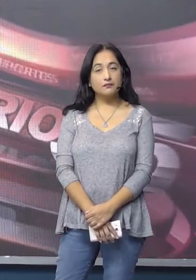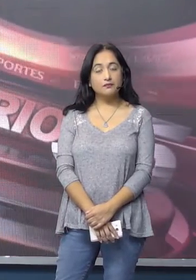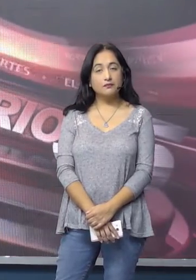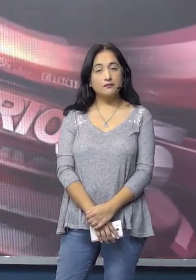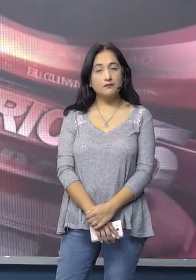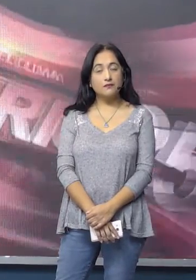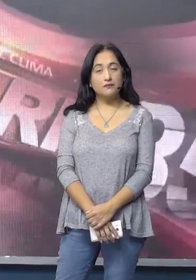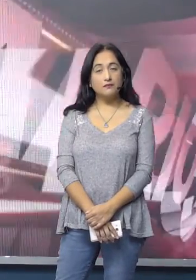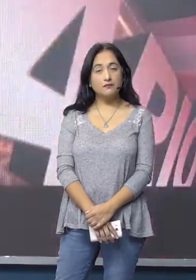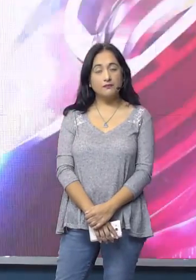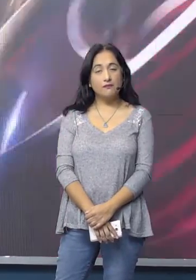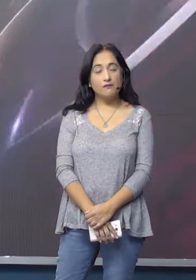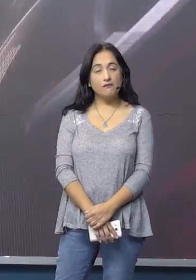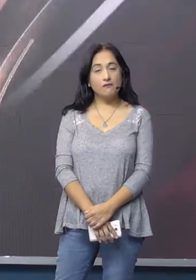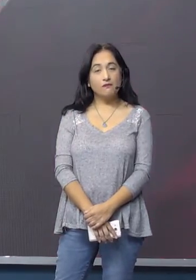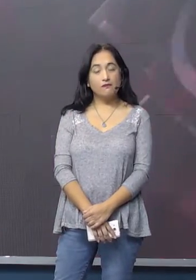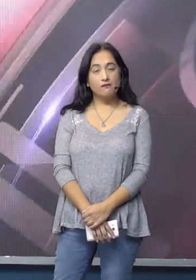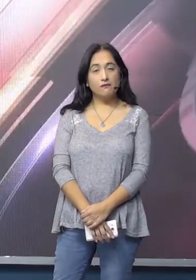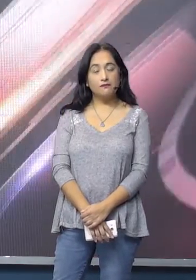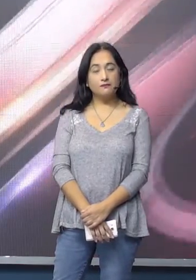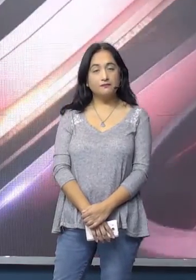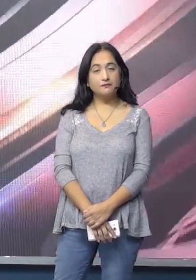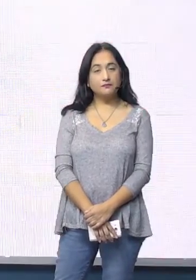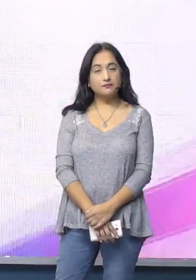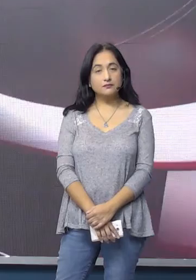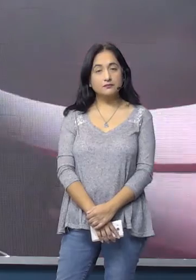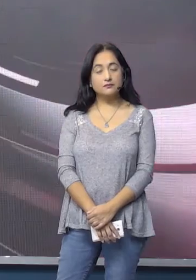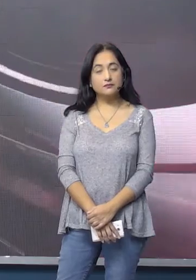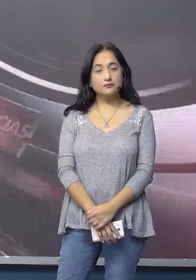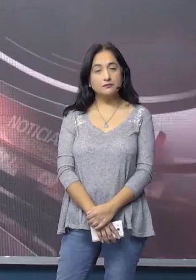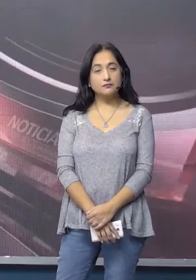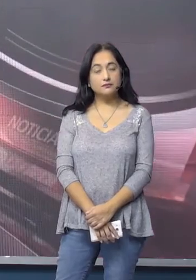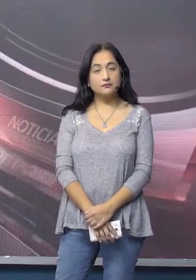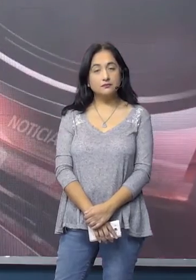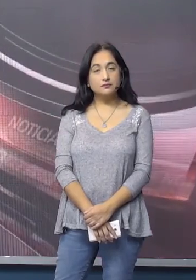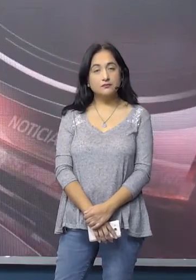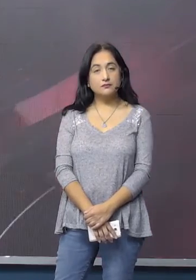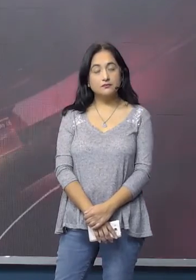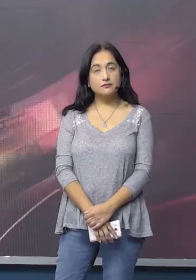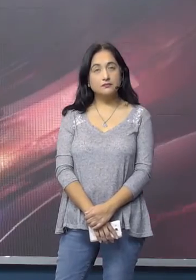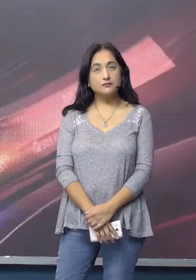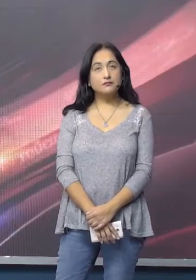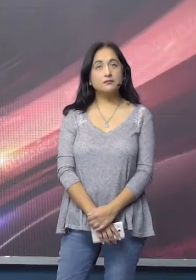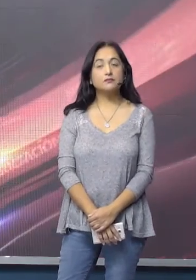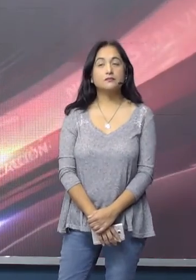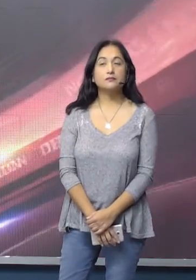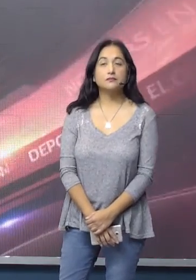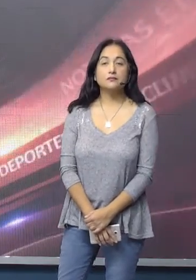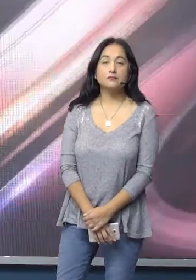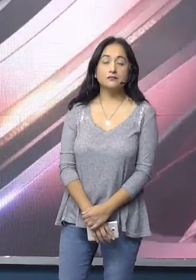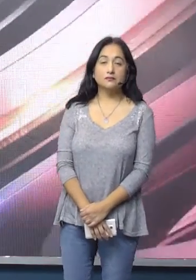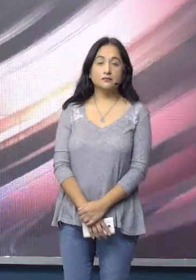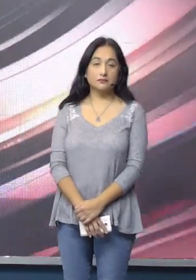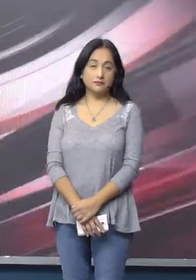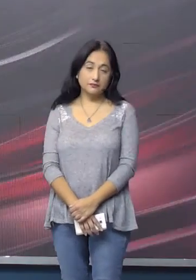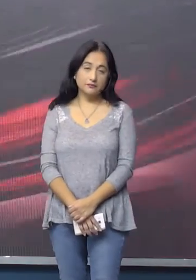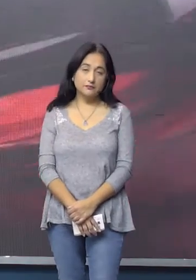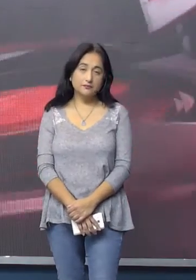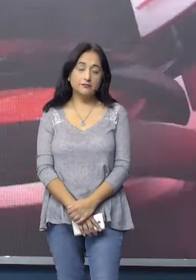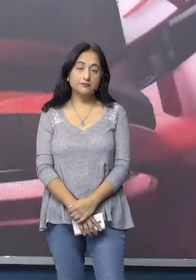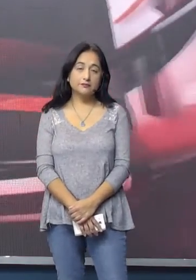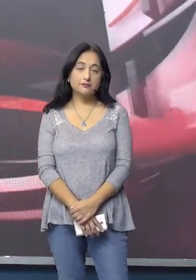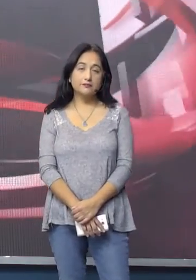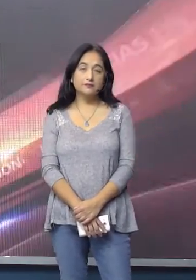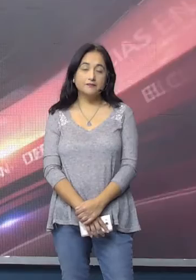posición de los gremios paritarios en torno a todas las garantías que eran necesarias para volver